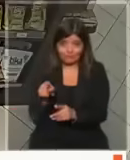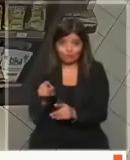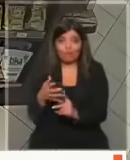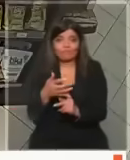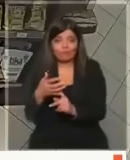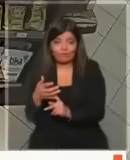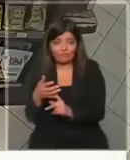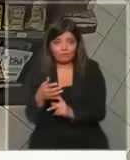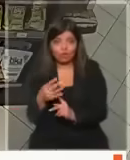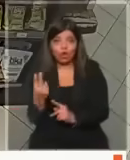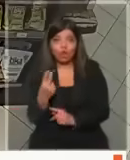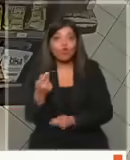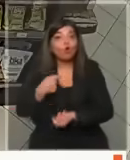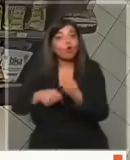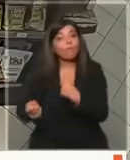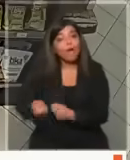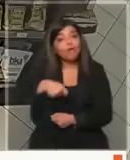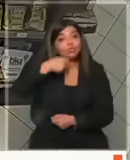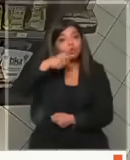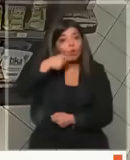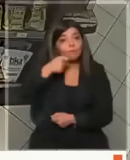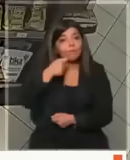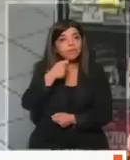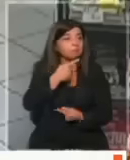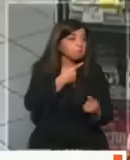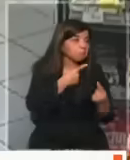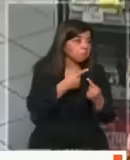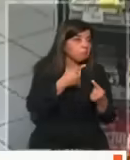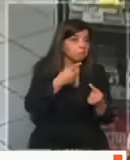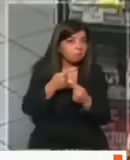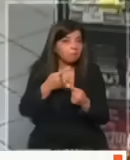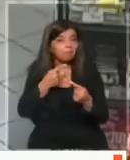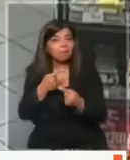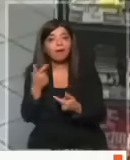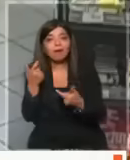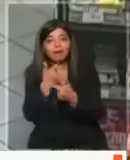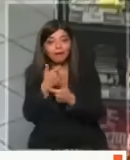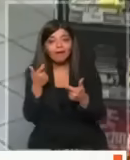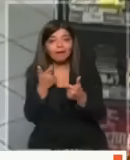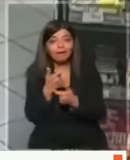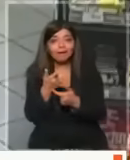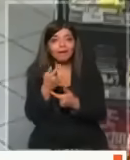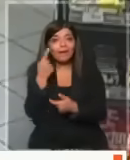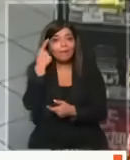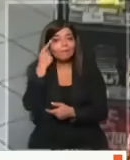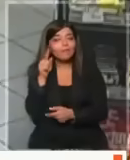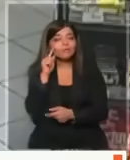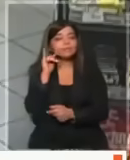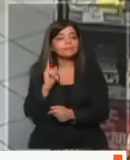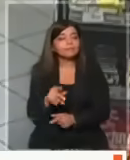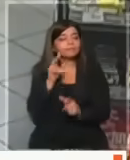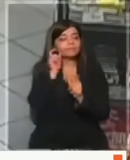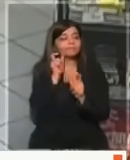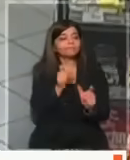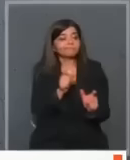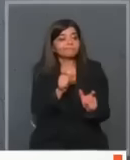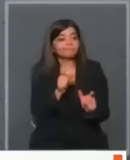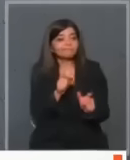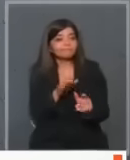Ambos compran para comer, interactúan con algunos clientes hasta con sonrisa, pero nunca pierden de vista su